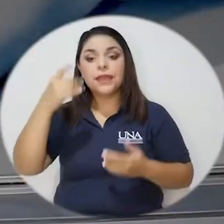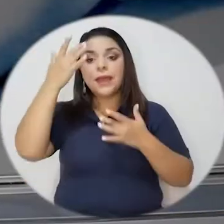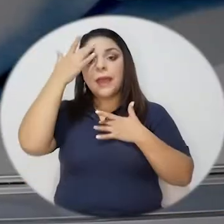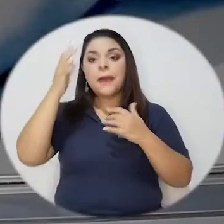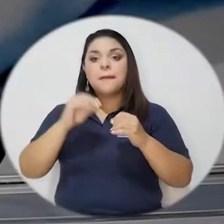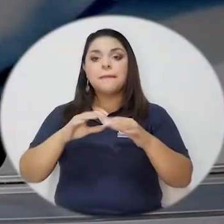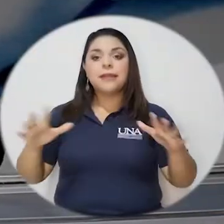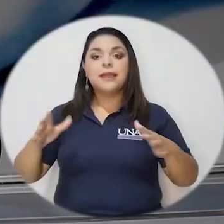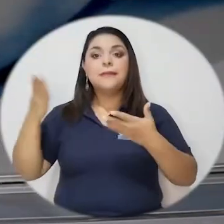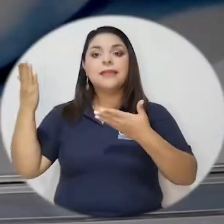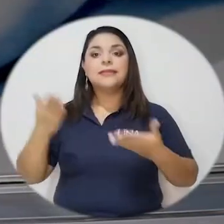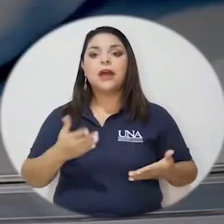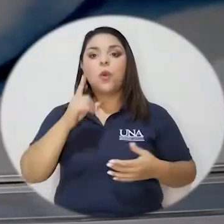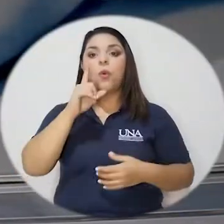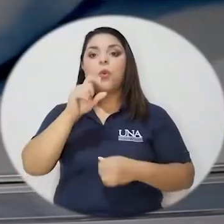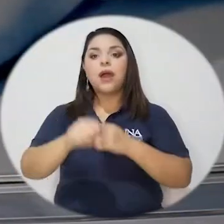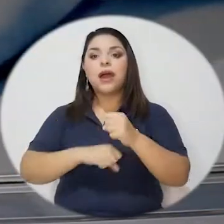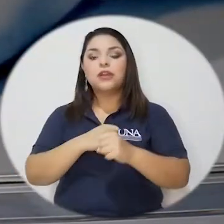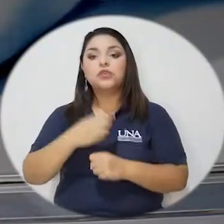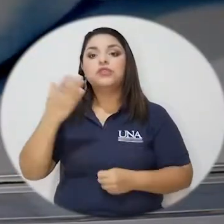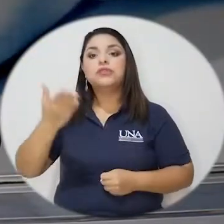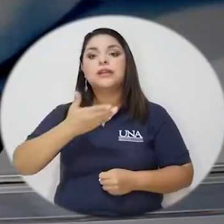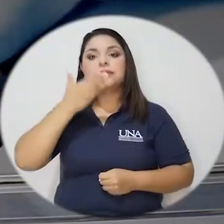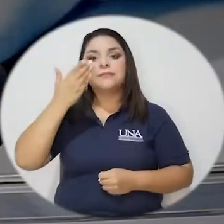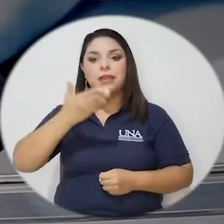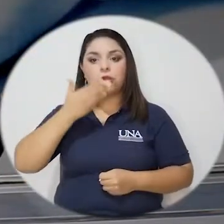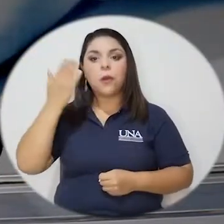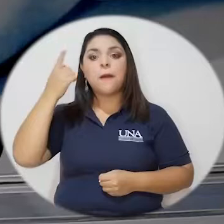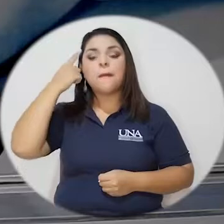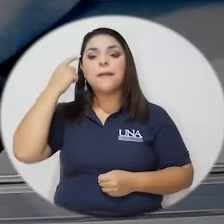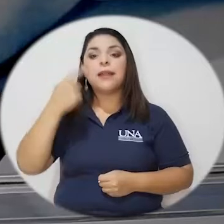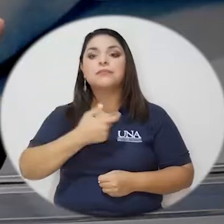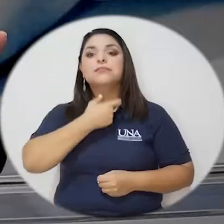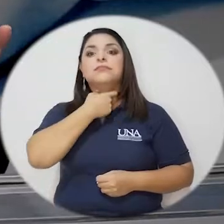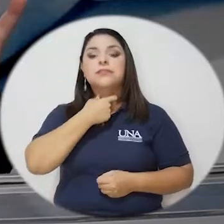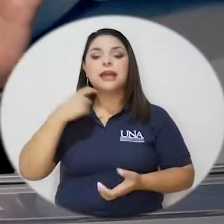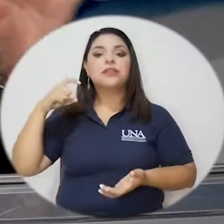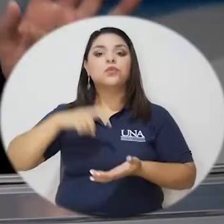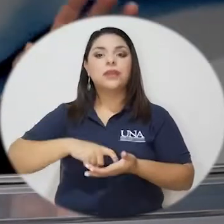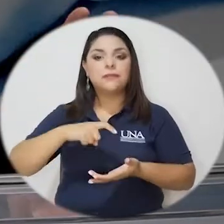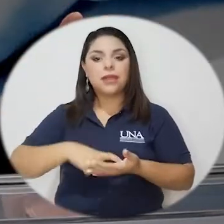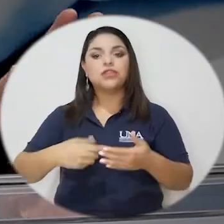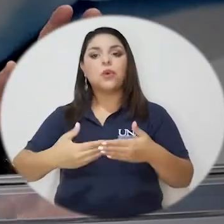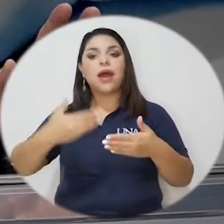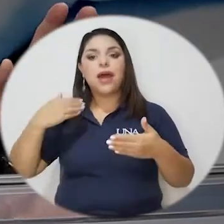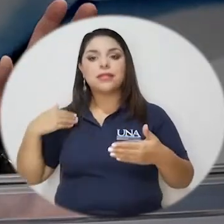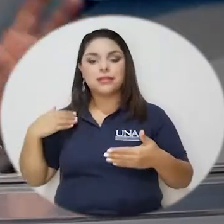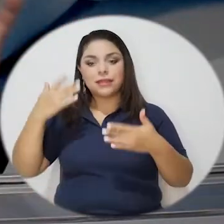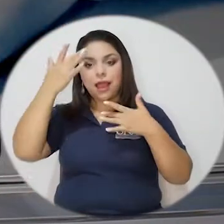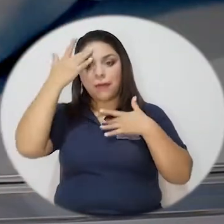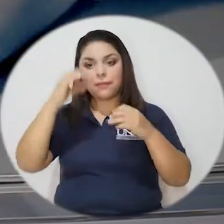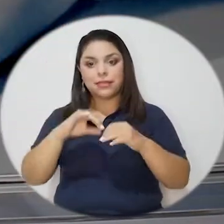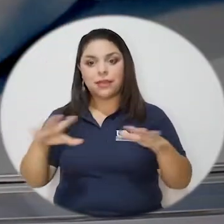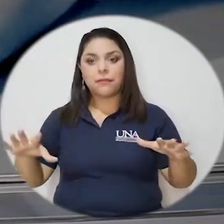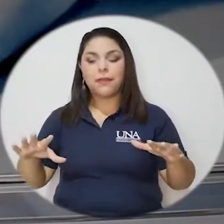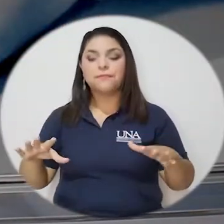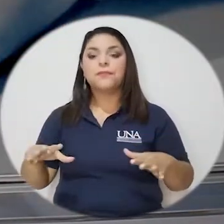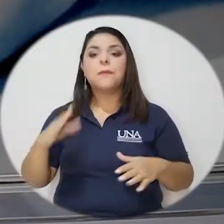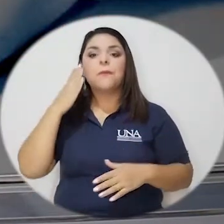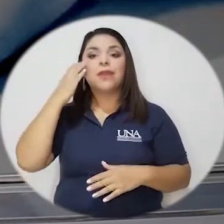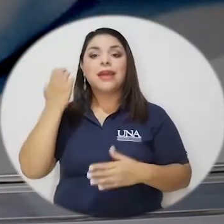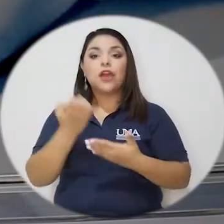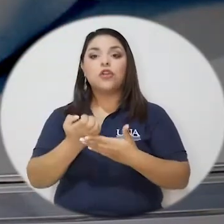nos trajo un año de respiro para la crisis de sobreendeudamiento que traíamos antes de la pandemia. Es decir, la